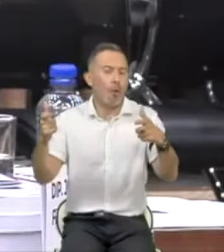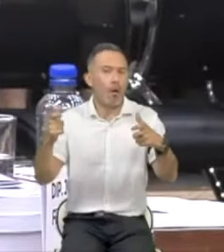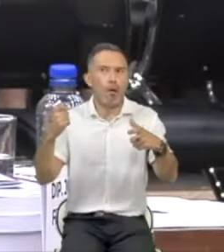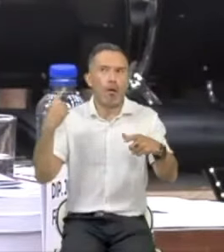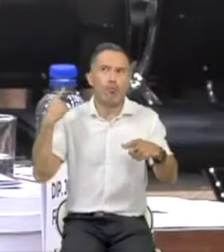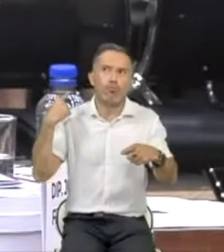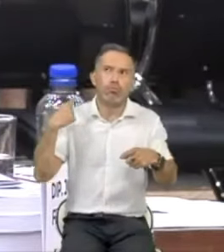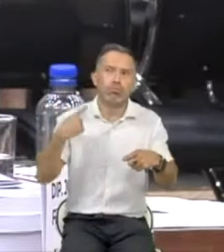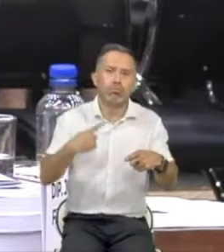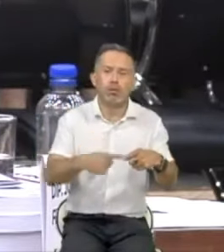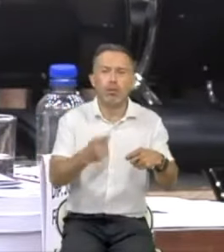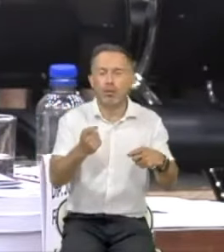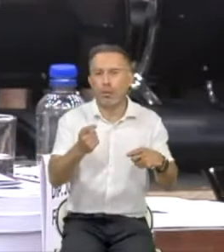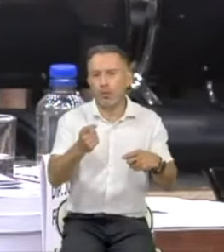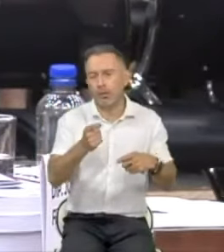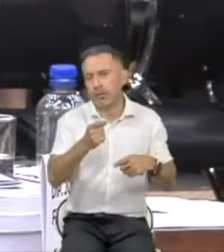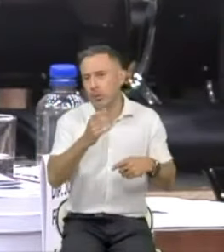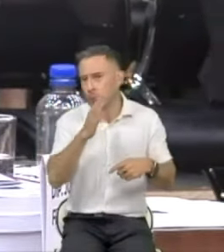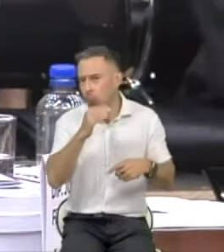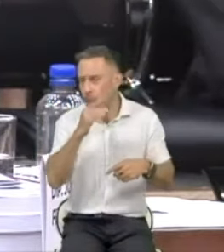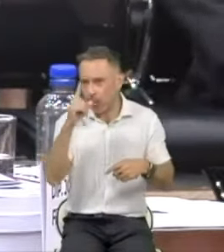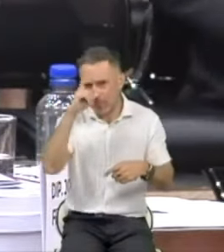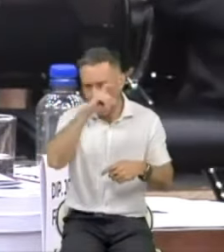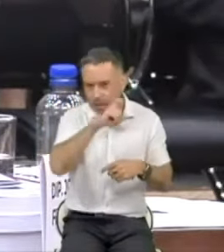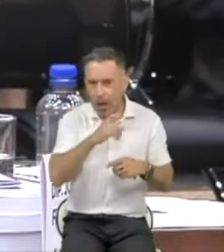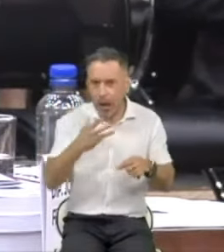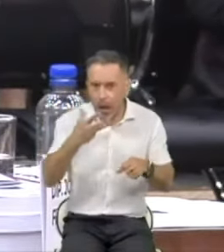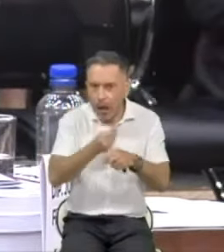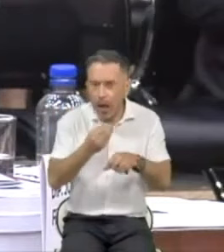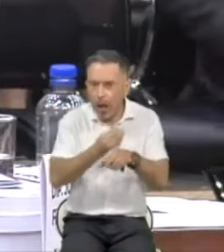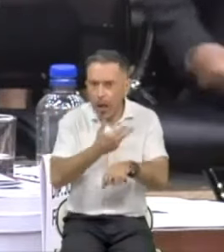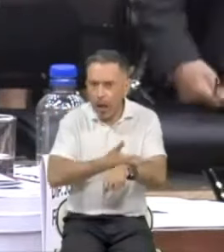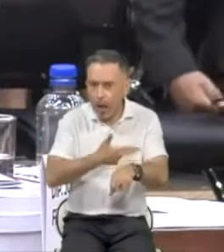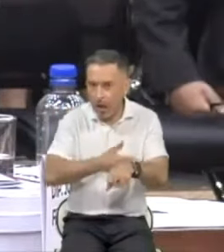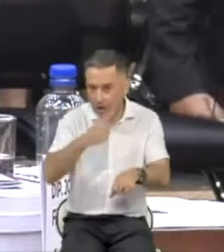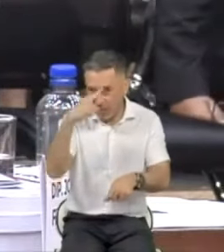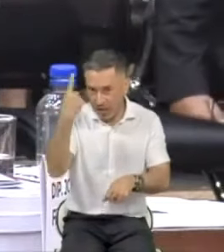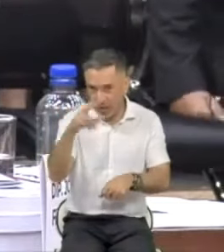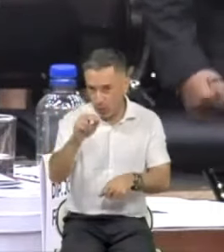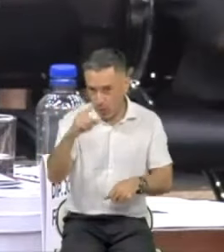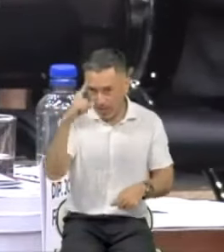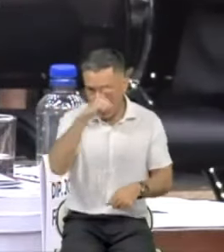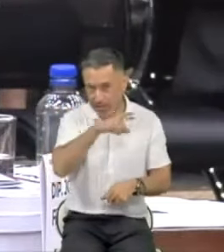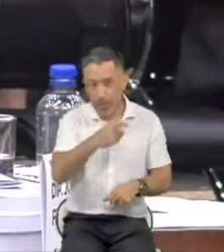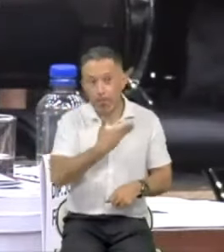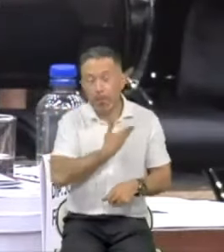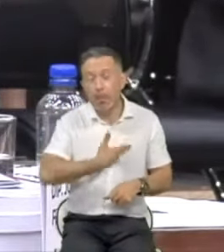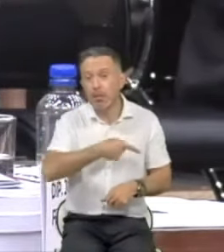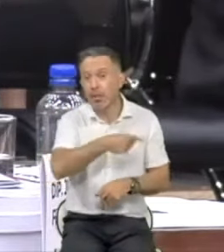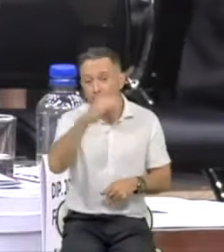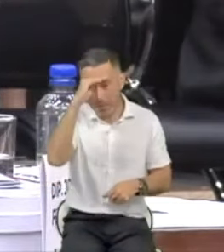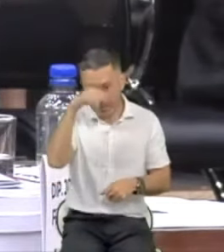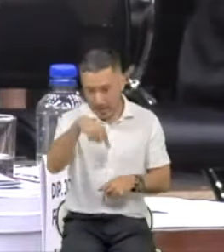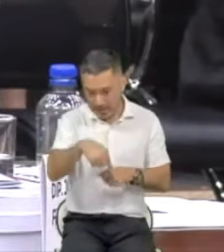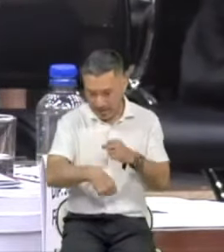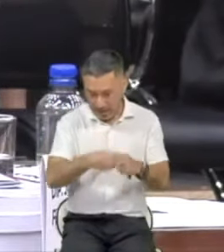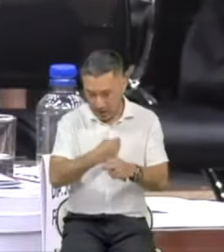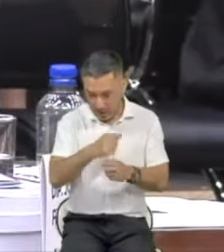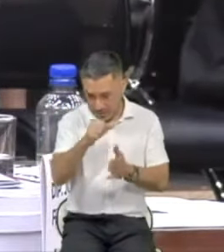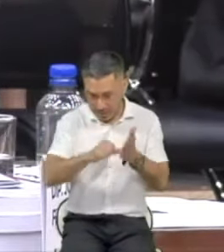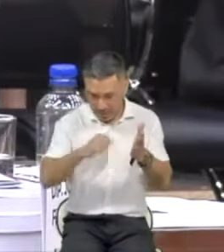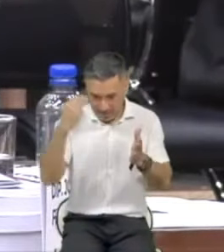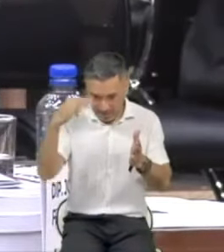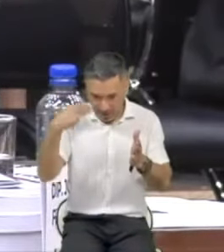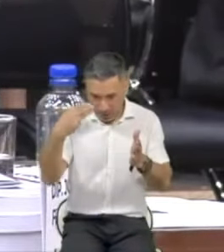fácil resolver el tema el compaño presidente esperaba que para marzo de este año pudiéramos haber pacificado y Es